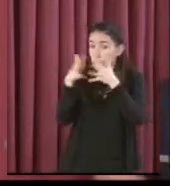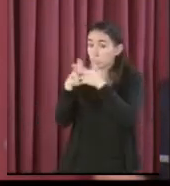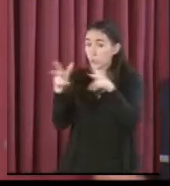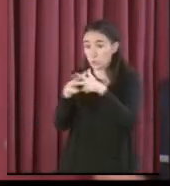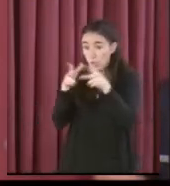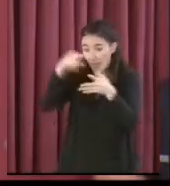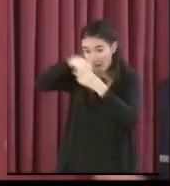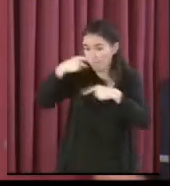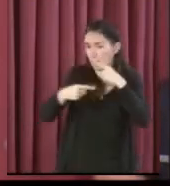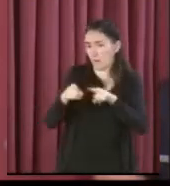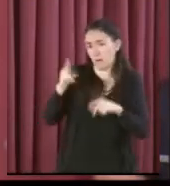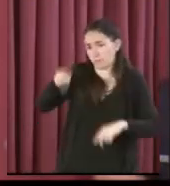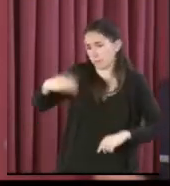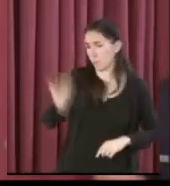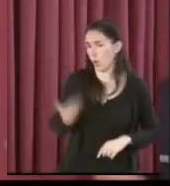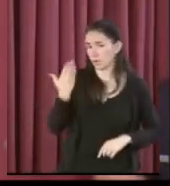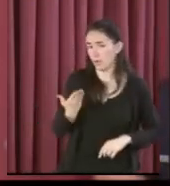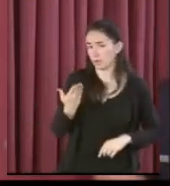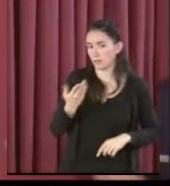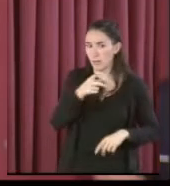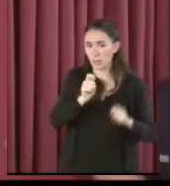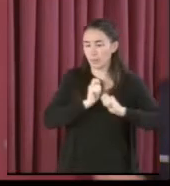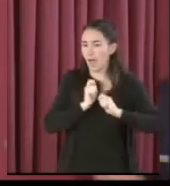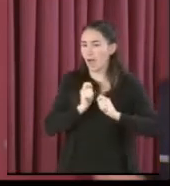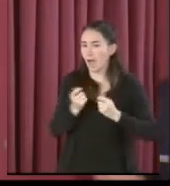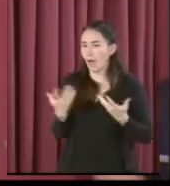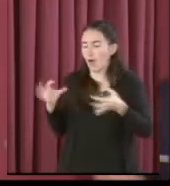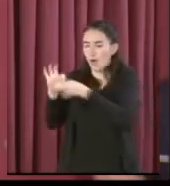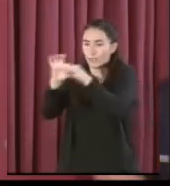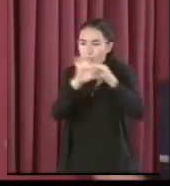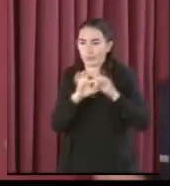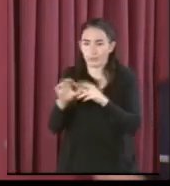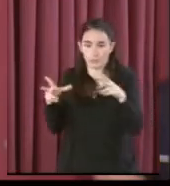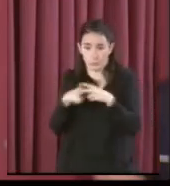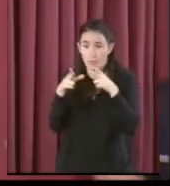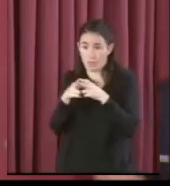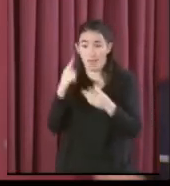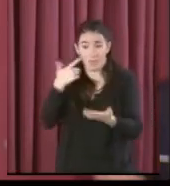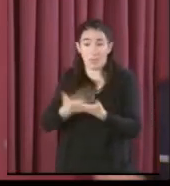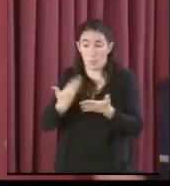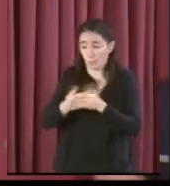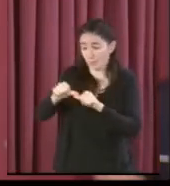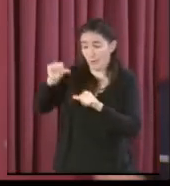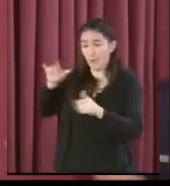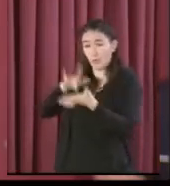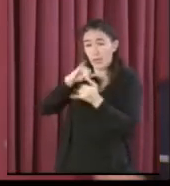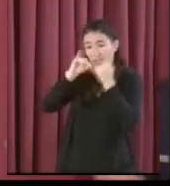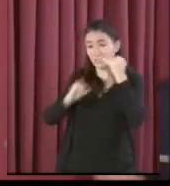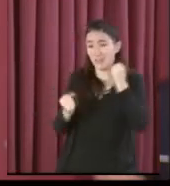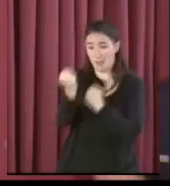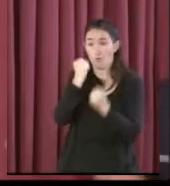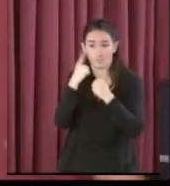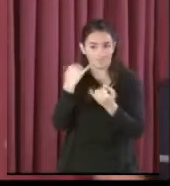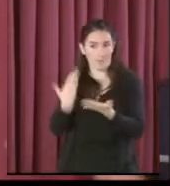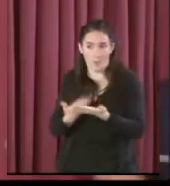elemento irreemplazable de la cohesión social. Lo hemos visto durante estos años de dificultades económicas. Porque es también el germen de